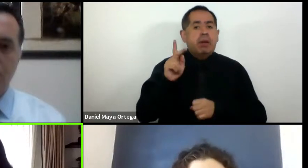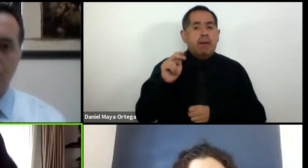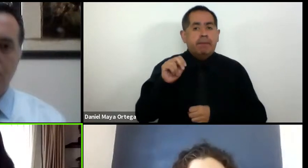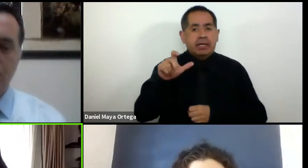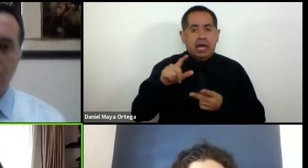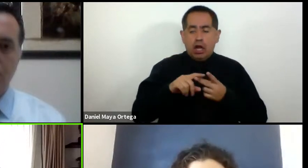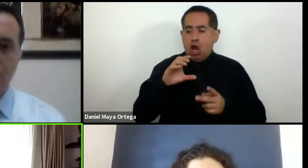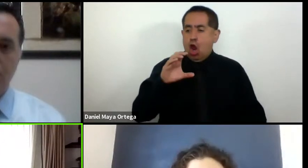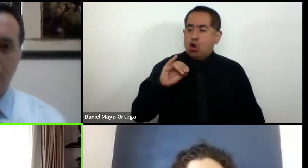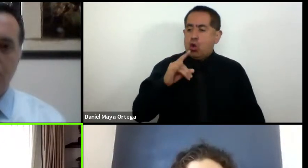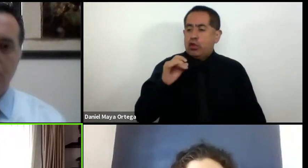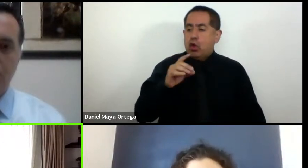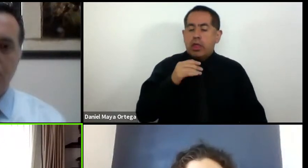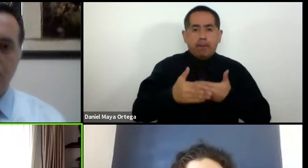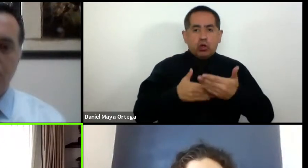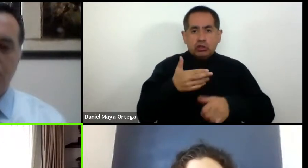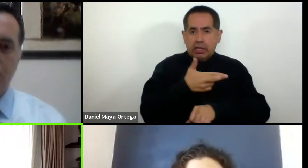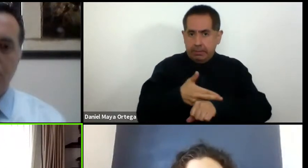de Procedimientos,